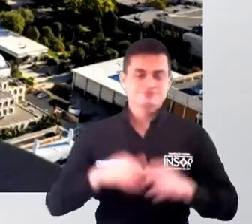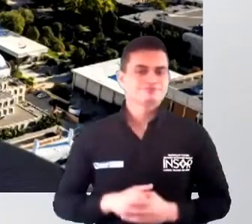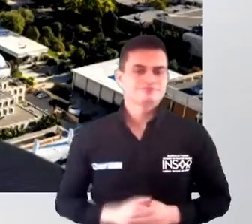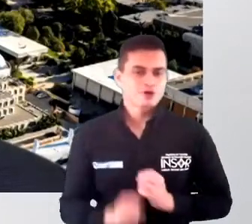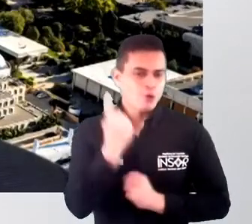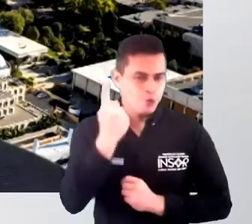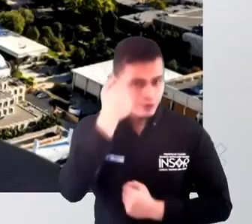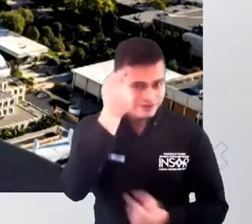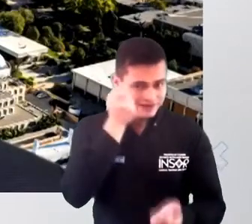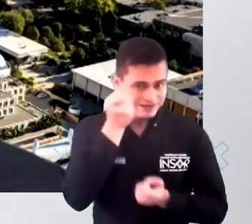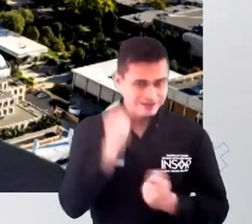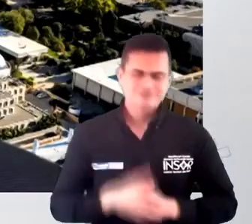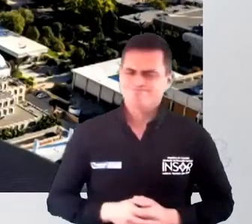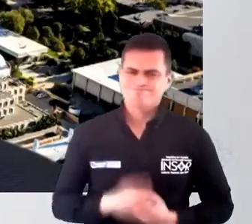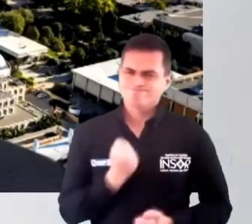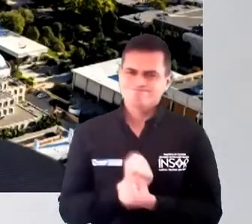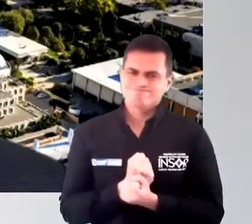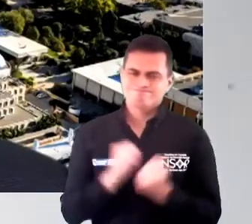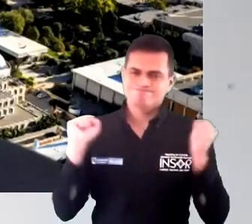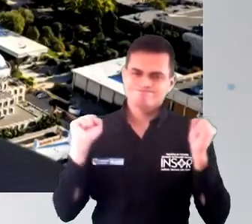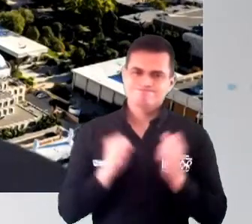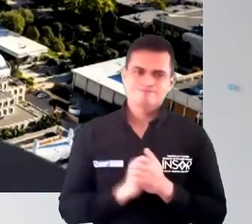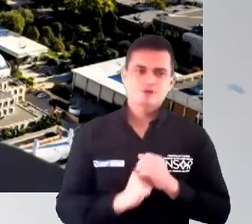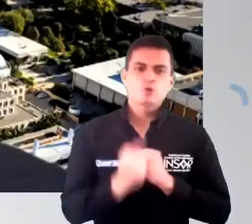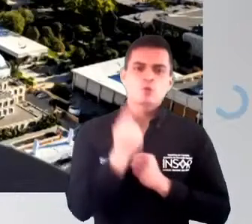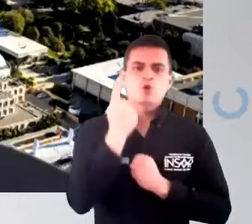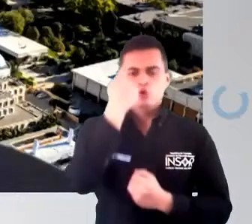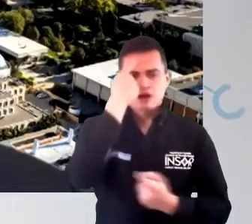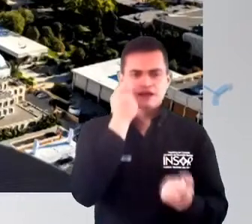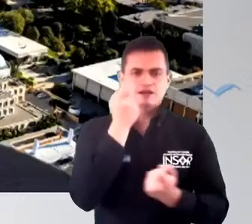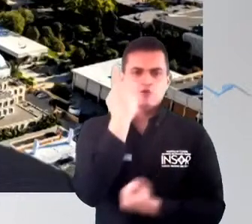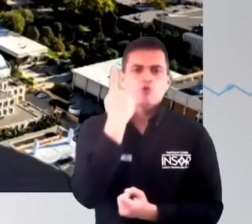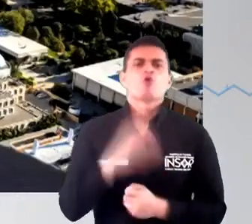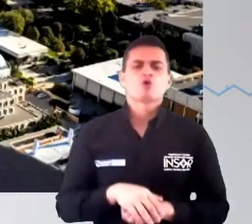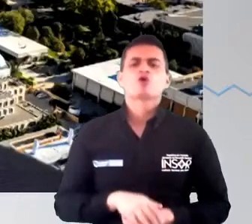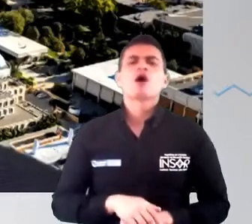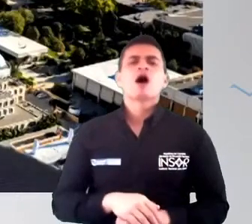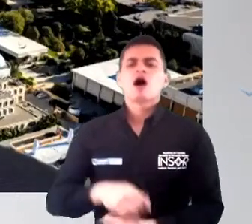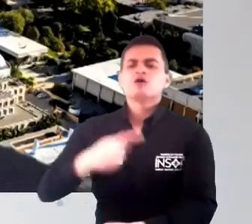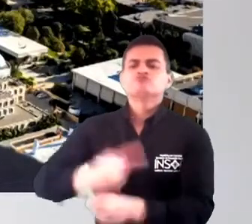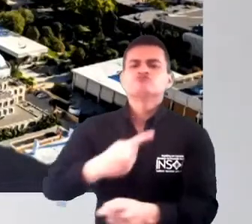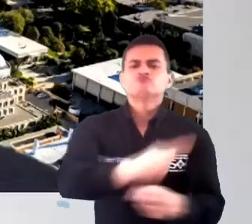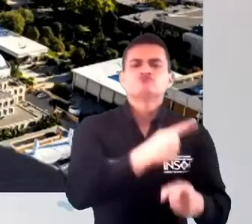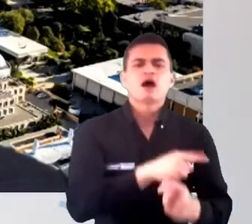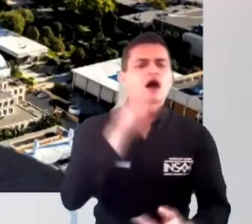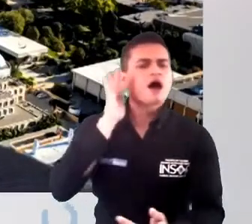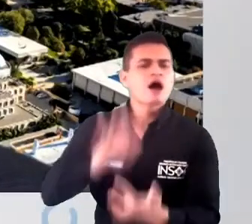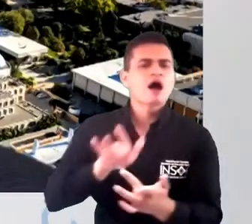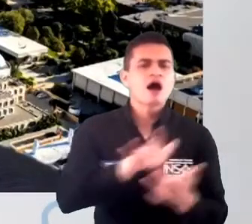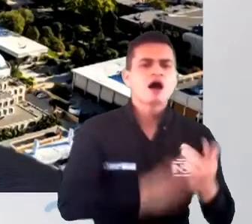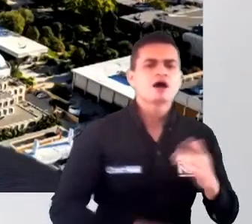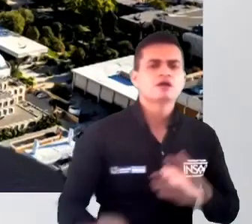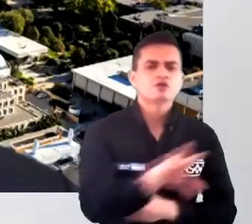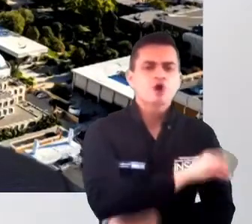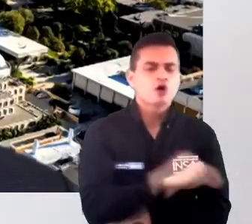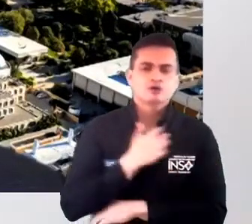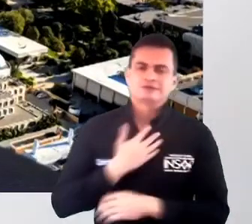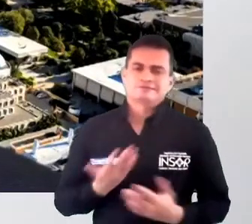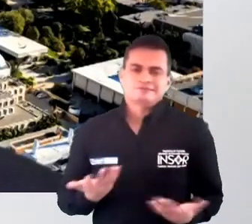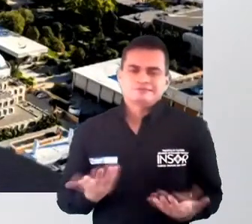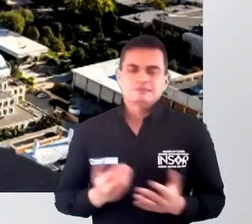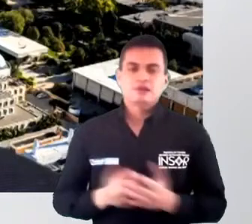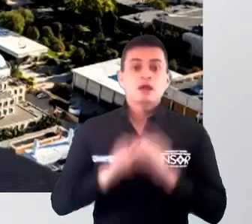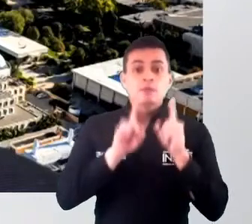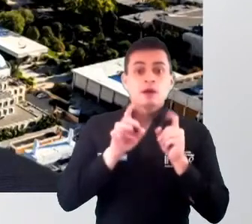que siempre cumple con todas las necesidades de todos. Lo que diría es que si usted trata de cumplir las necesidades